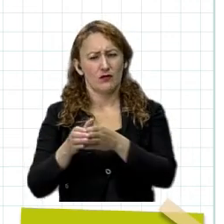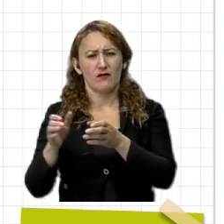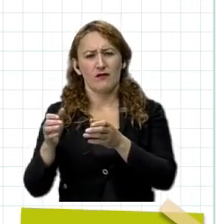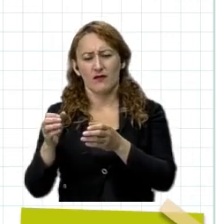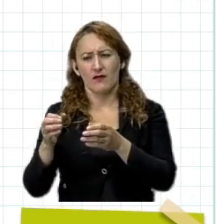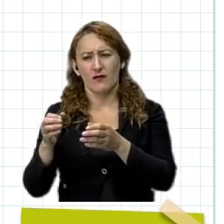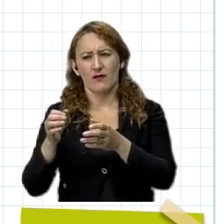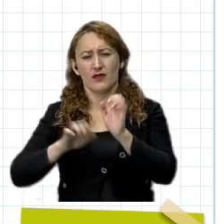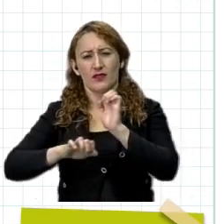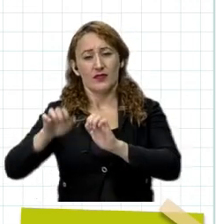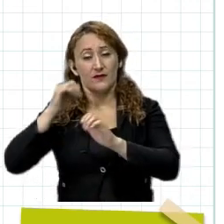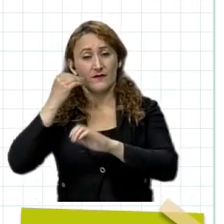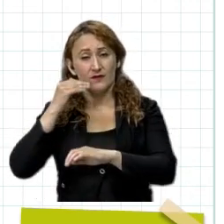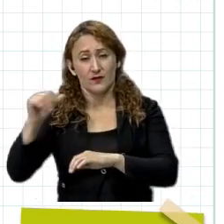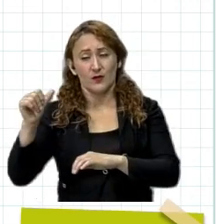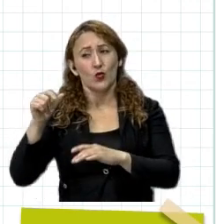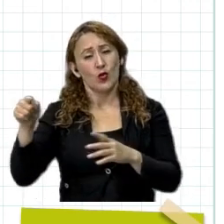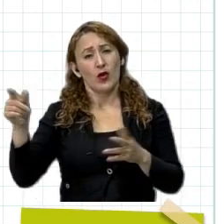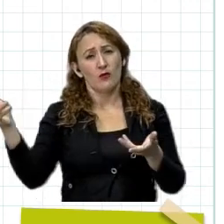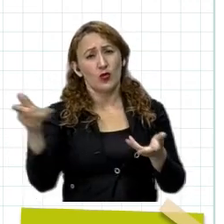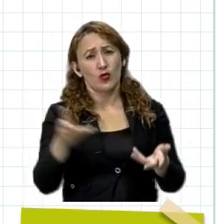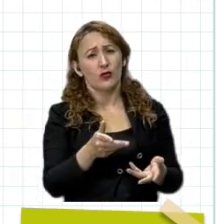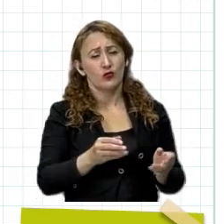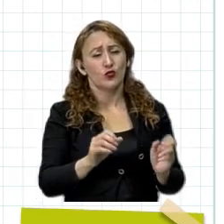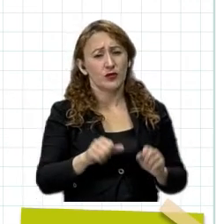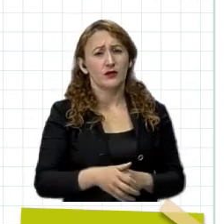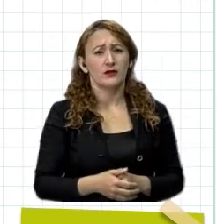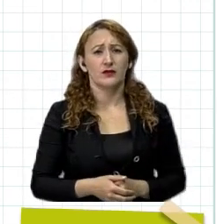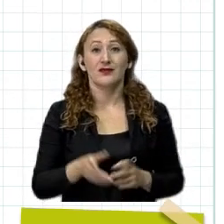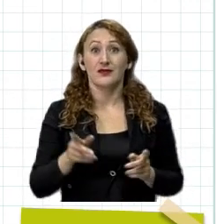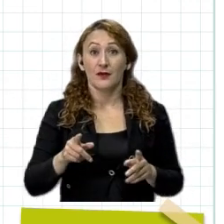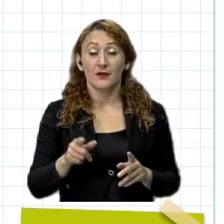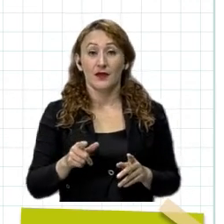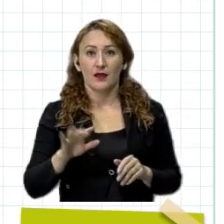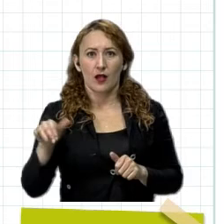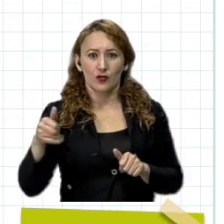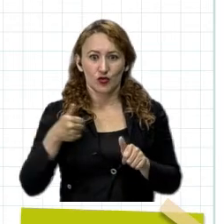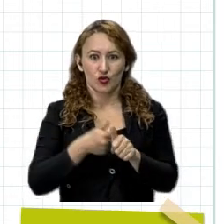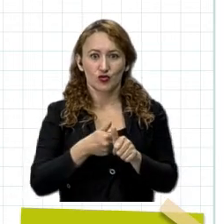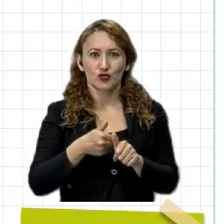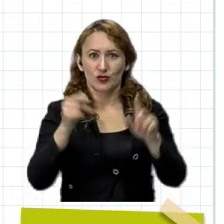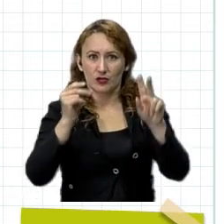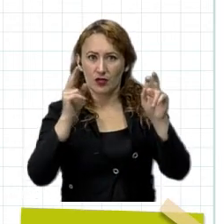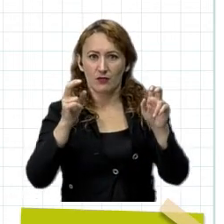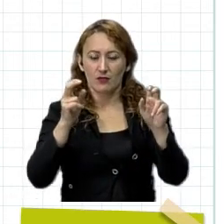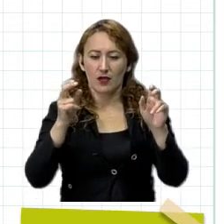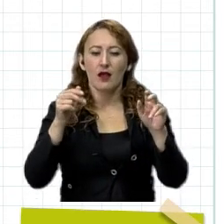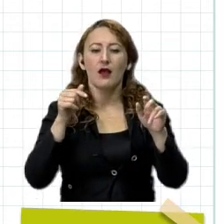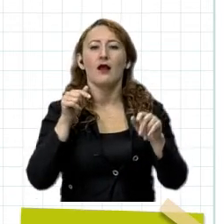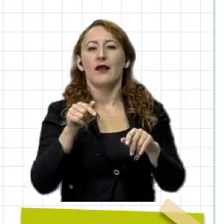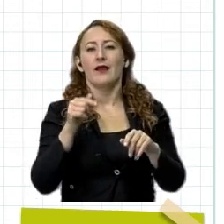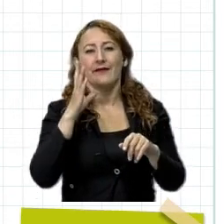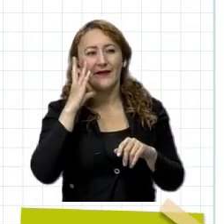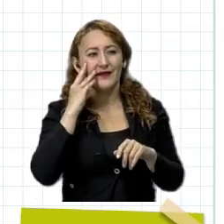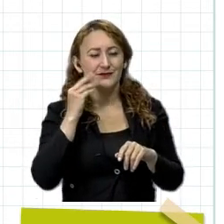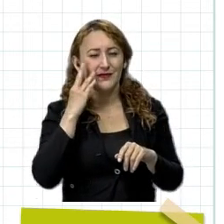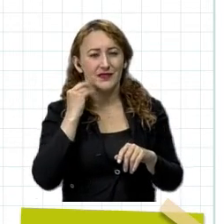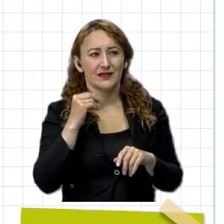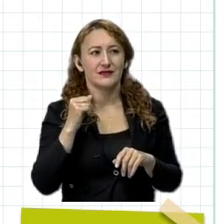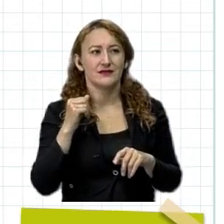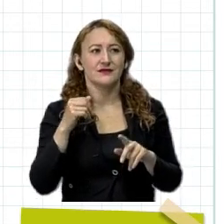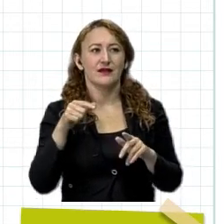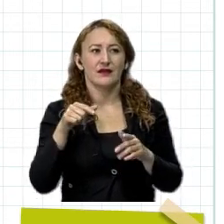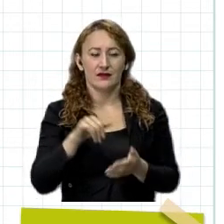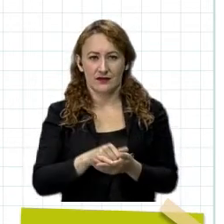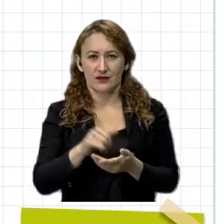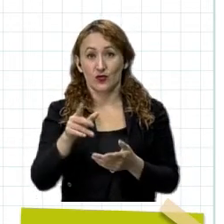cosas para aportar y creo que también el tema del acoso ha comenzado a partir de la experiencia